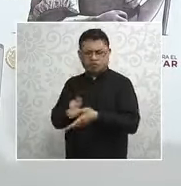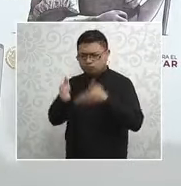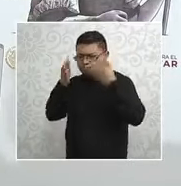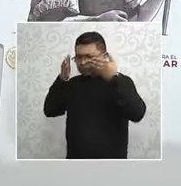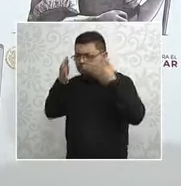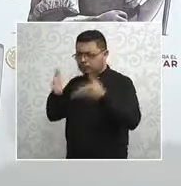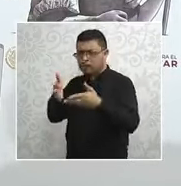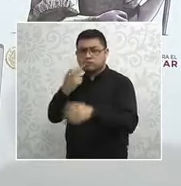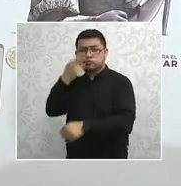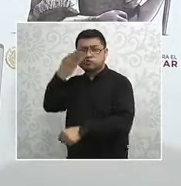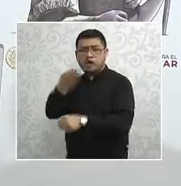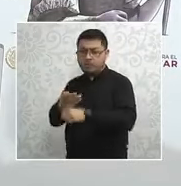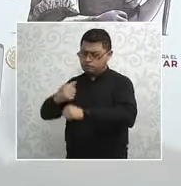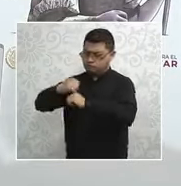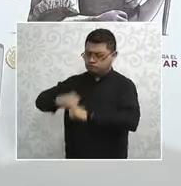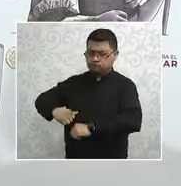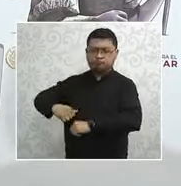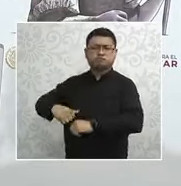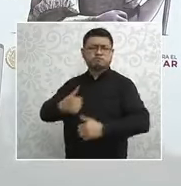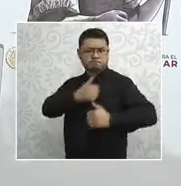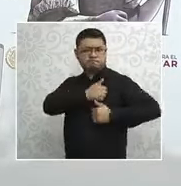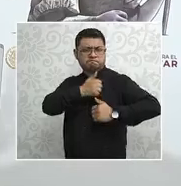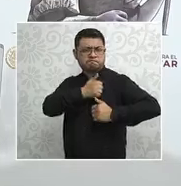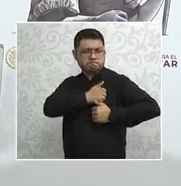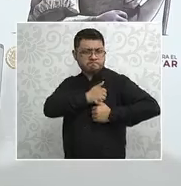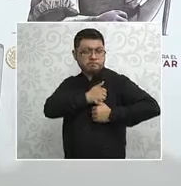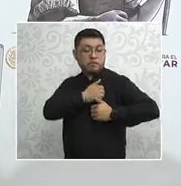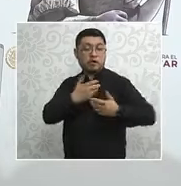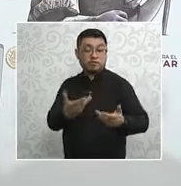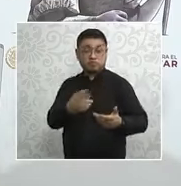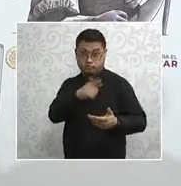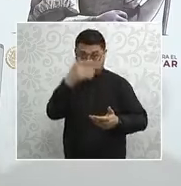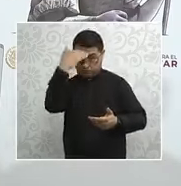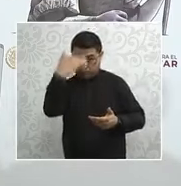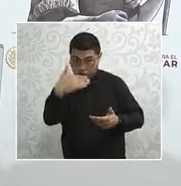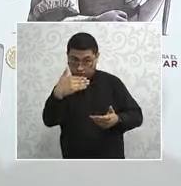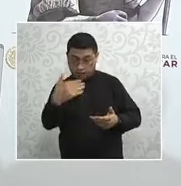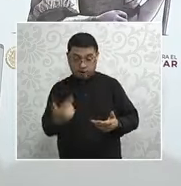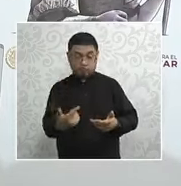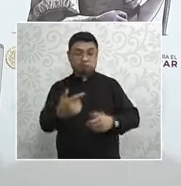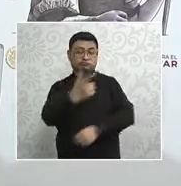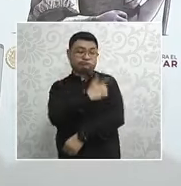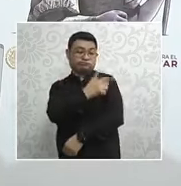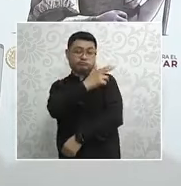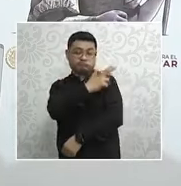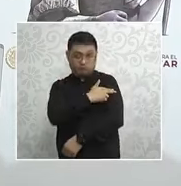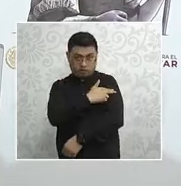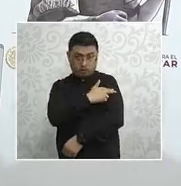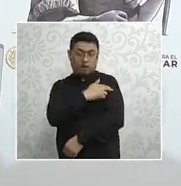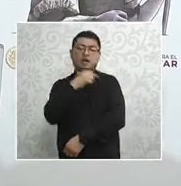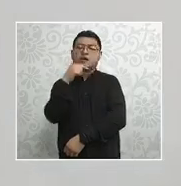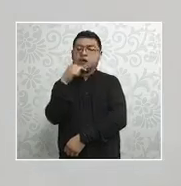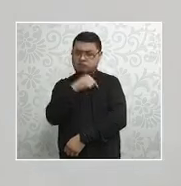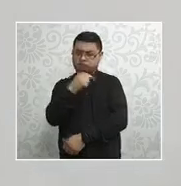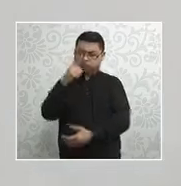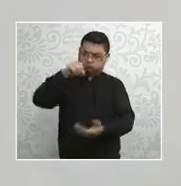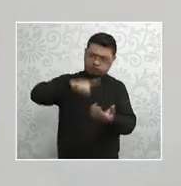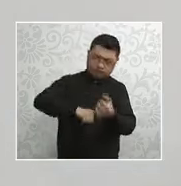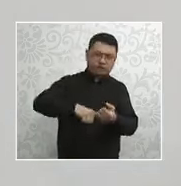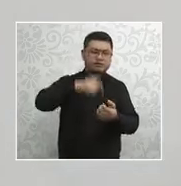sol ejército sino ustedes saben que ahora la guardia nacional es parte de la secretaría de la